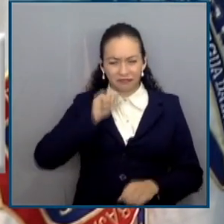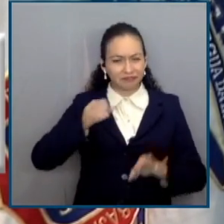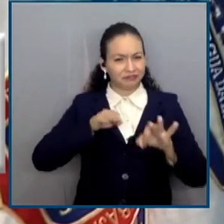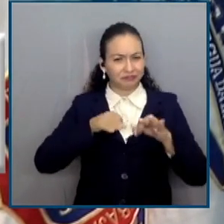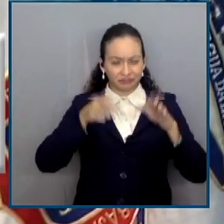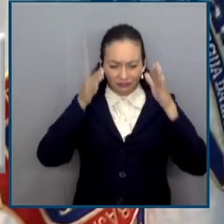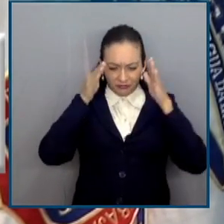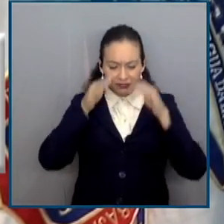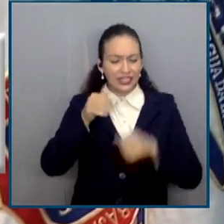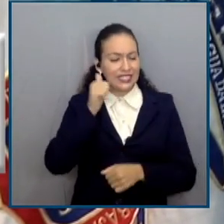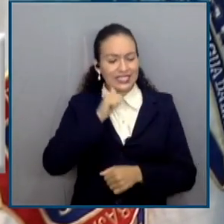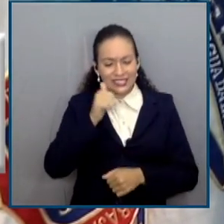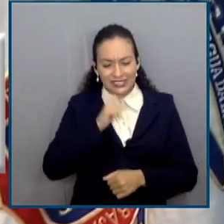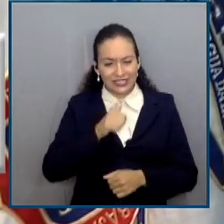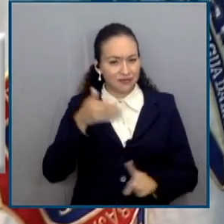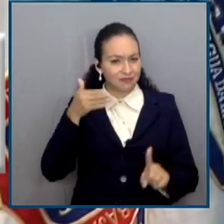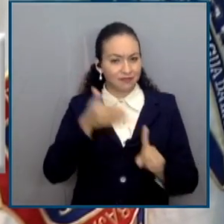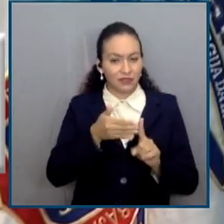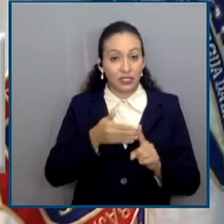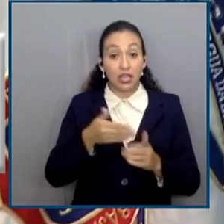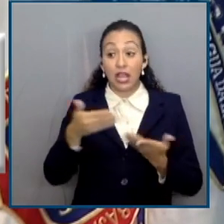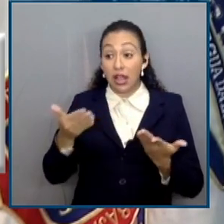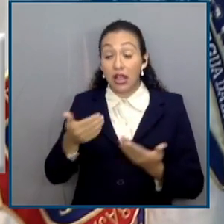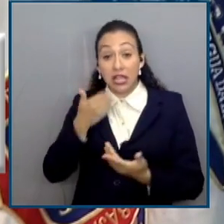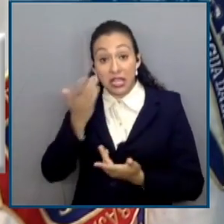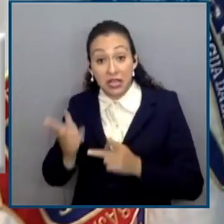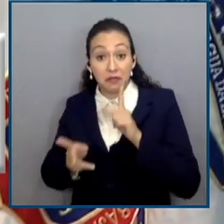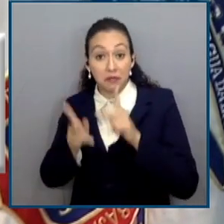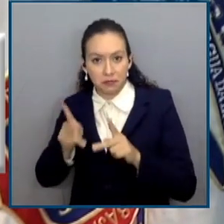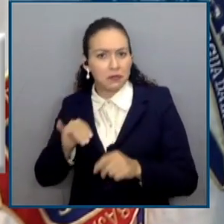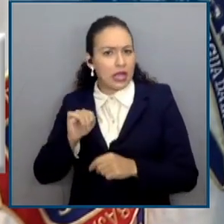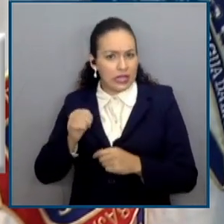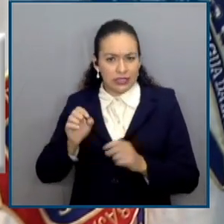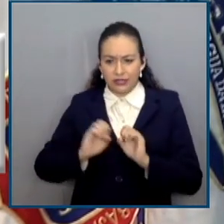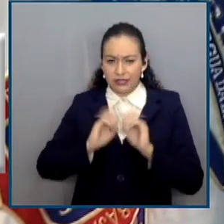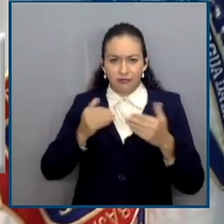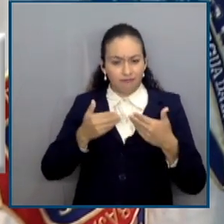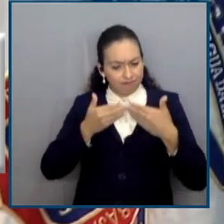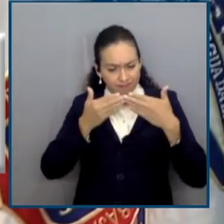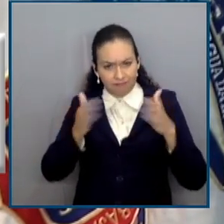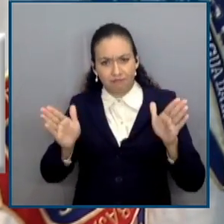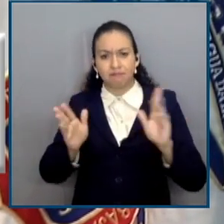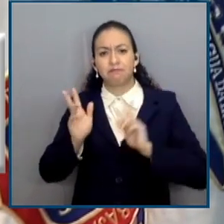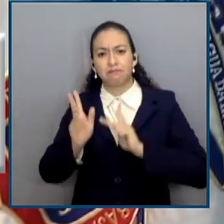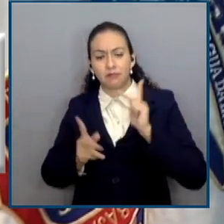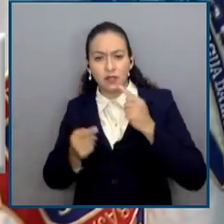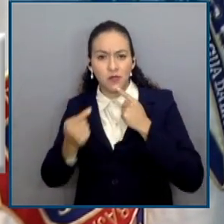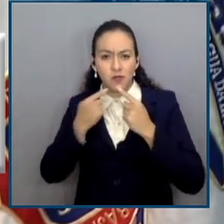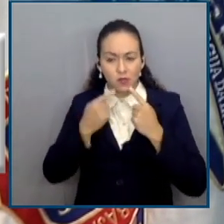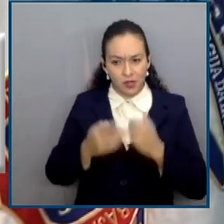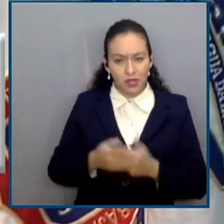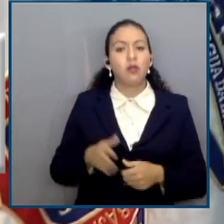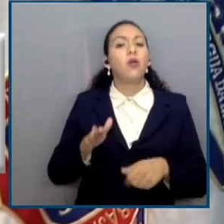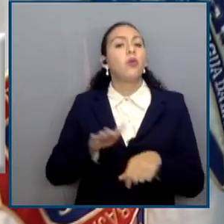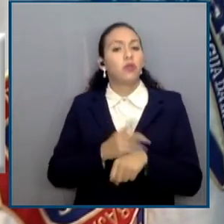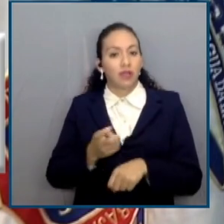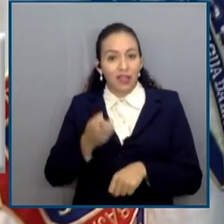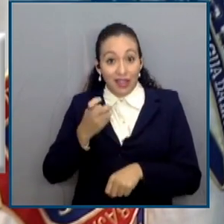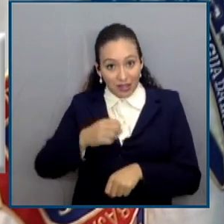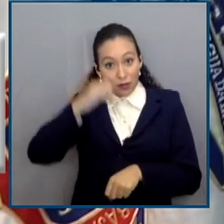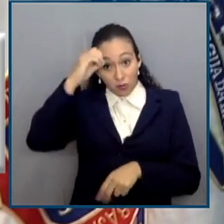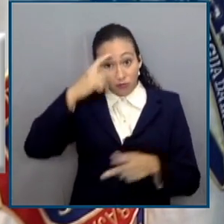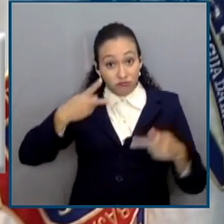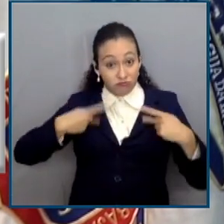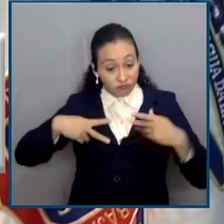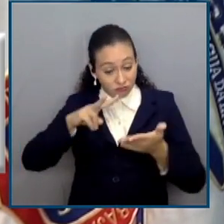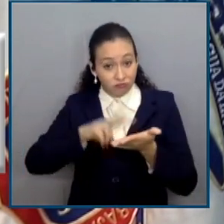abierto, franco y plural. En el diverso tejido de nuestra sociedad, cada enfoque,